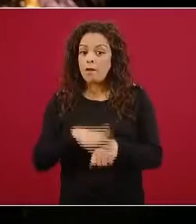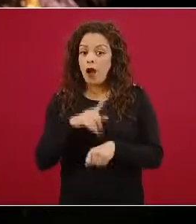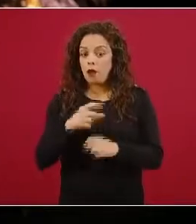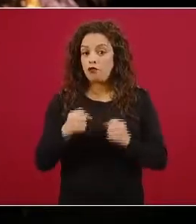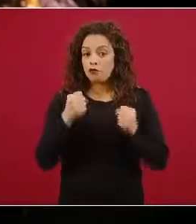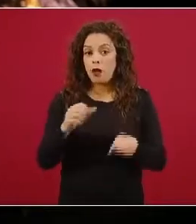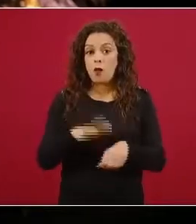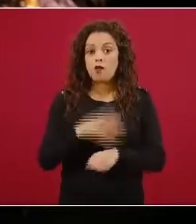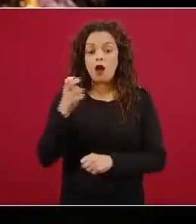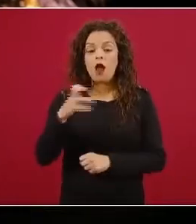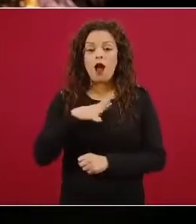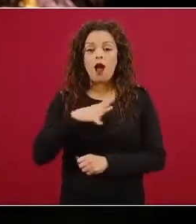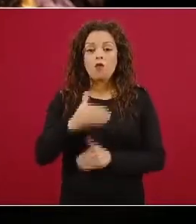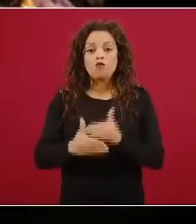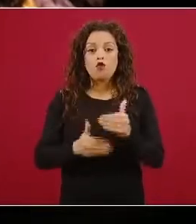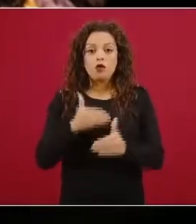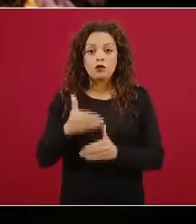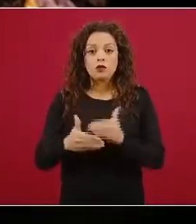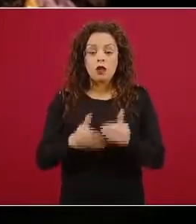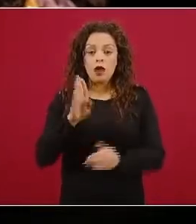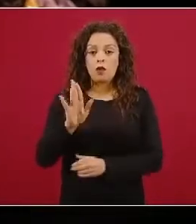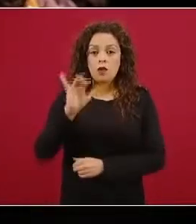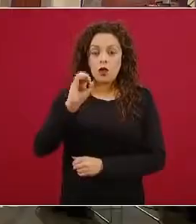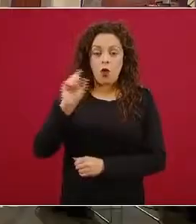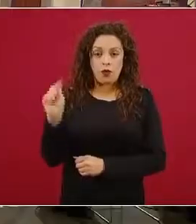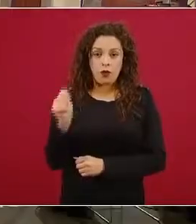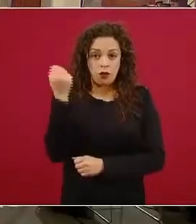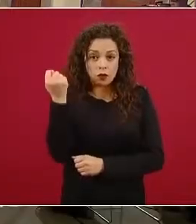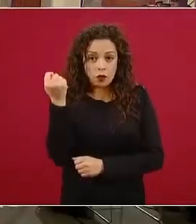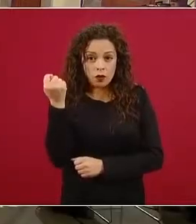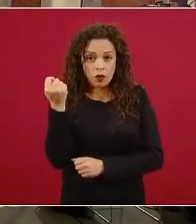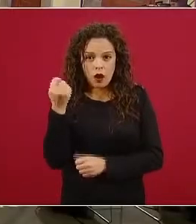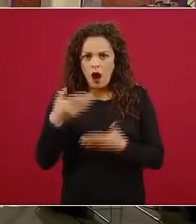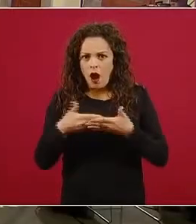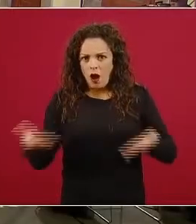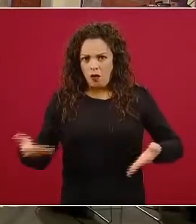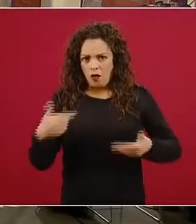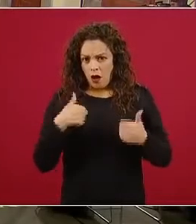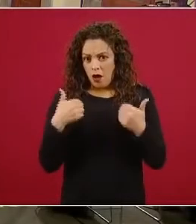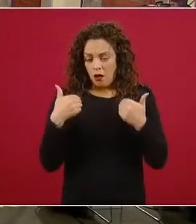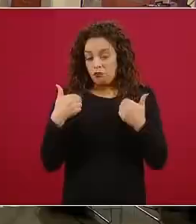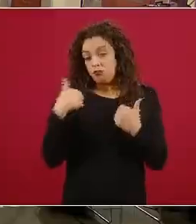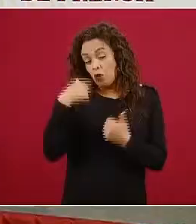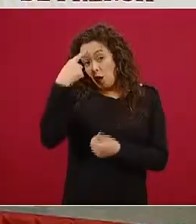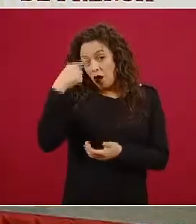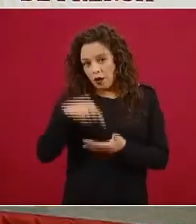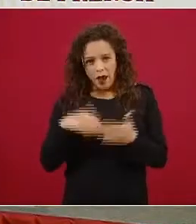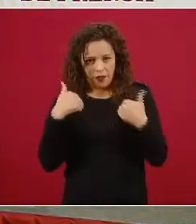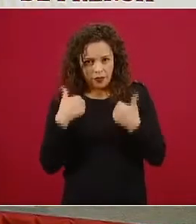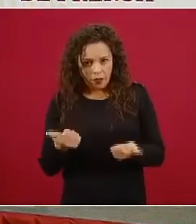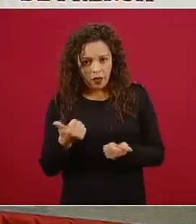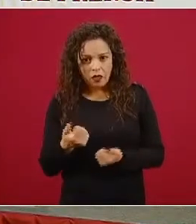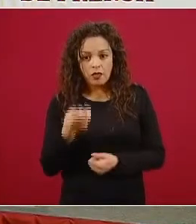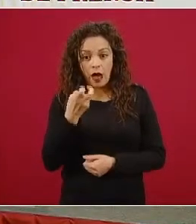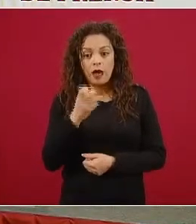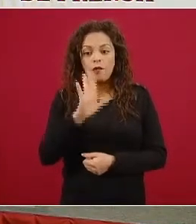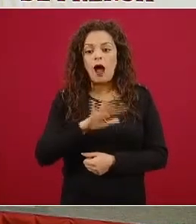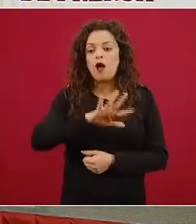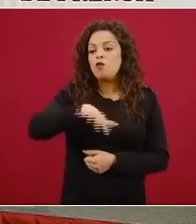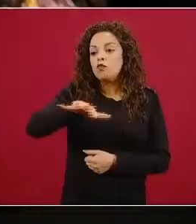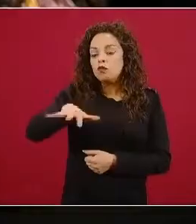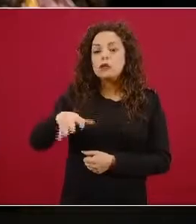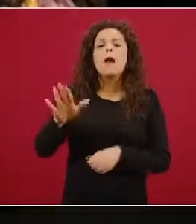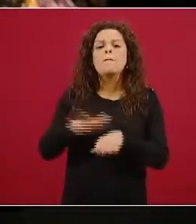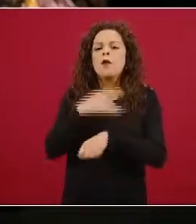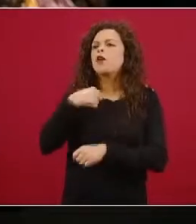proceso biotecnológico, entendería yo, ¿no? Y hoy en día me imagino que están buscando esto. Hago el comentario para que la